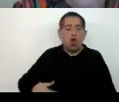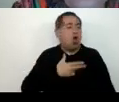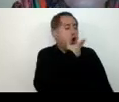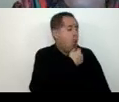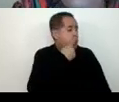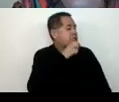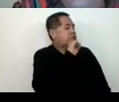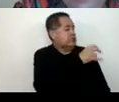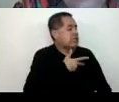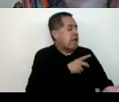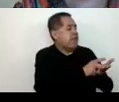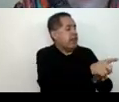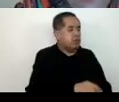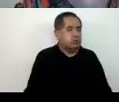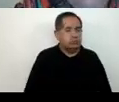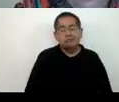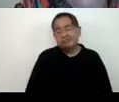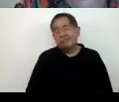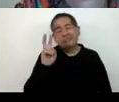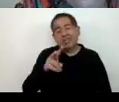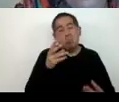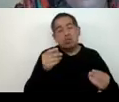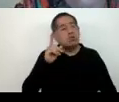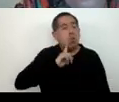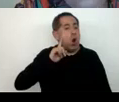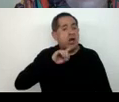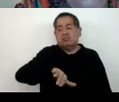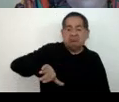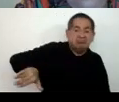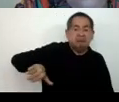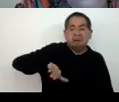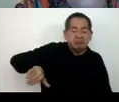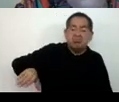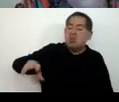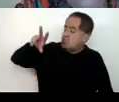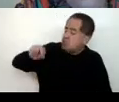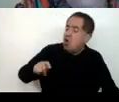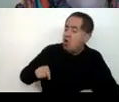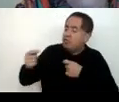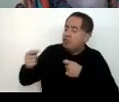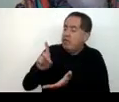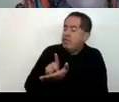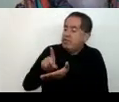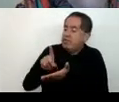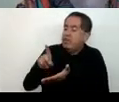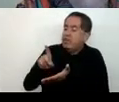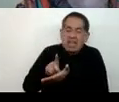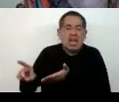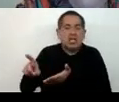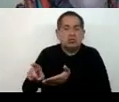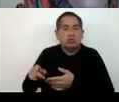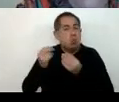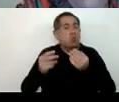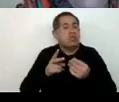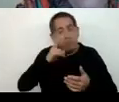Pues prácticamente más a las mujeres, porque las mujeres con discapacidad son víctimas de violencia de